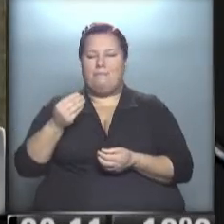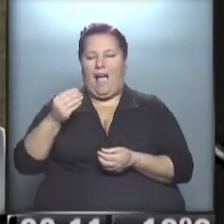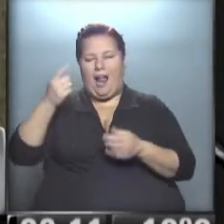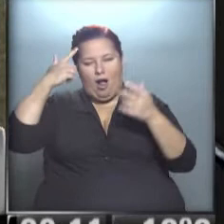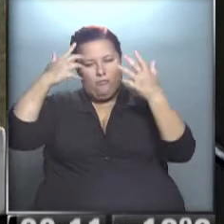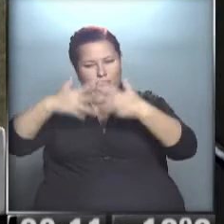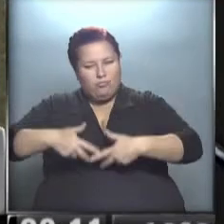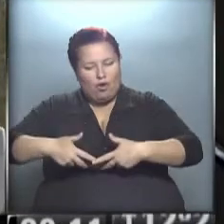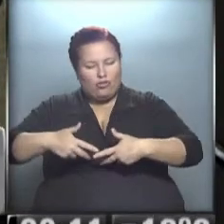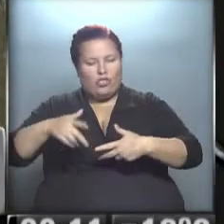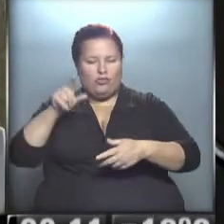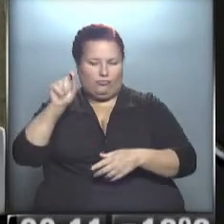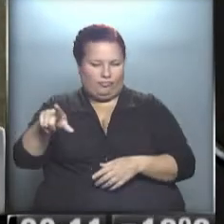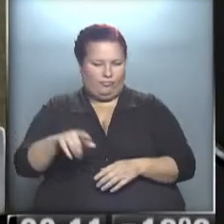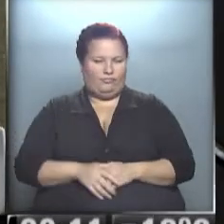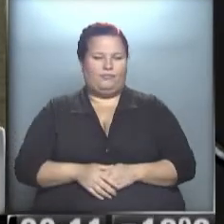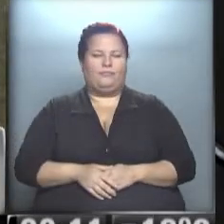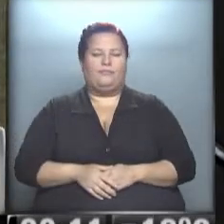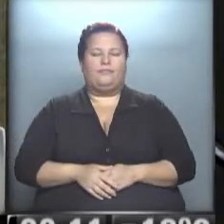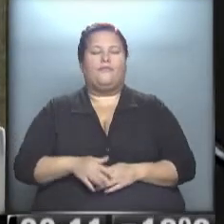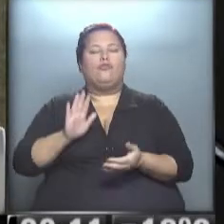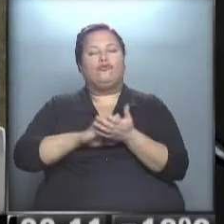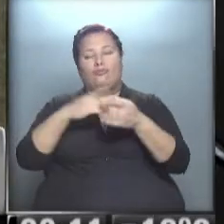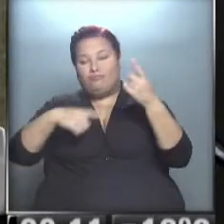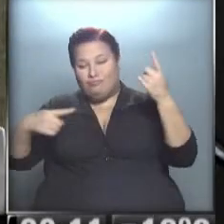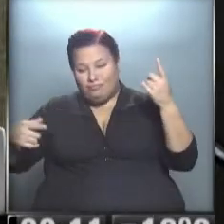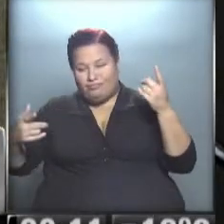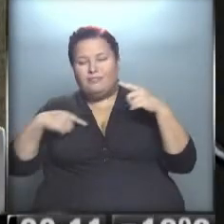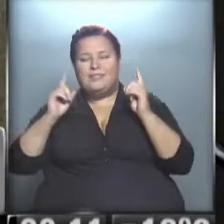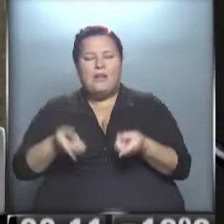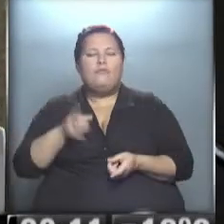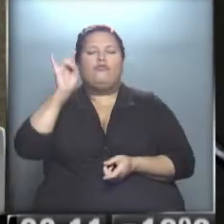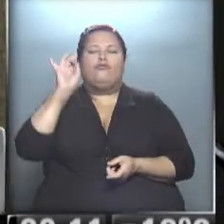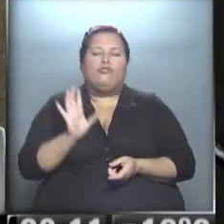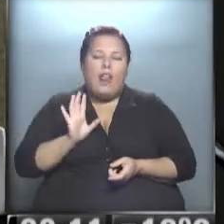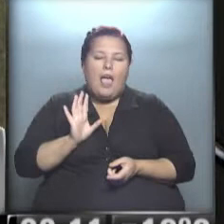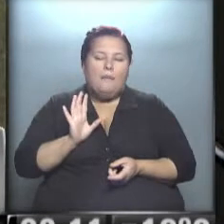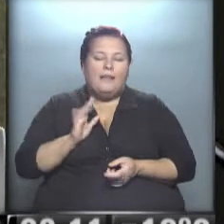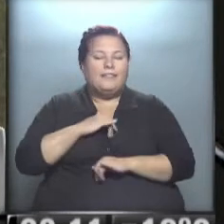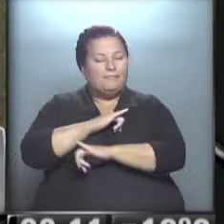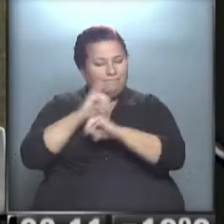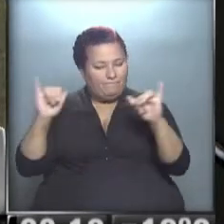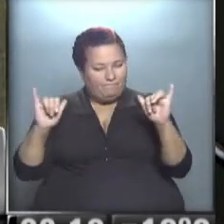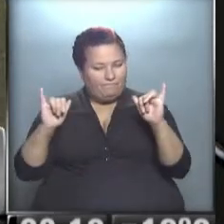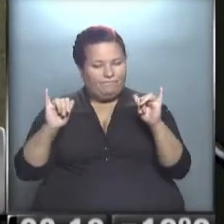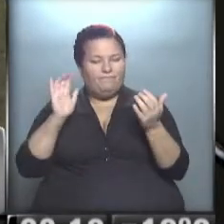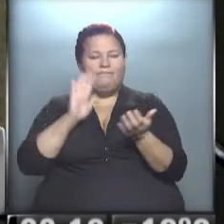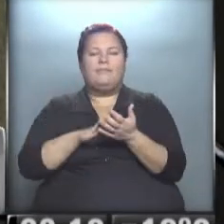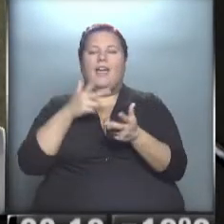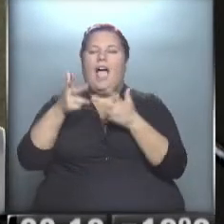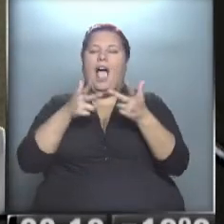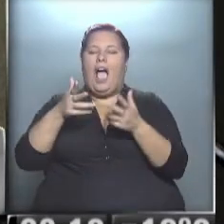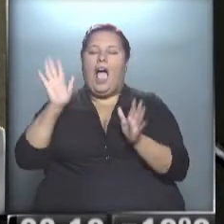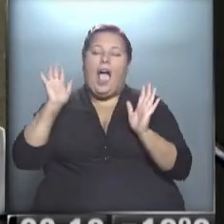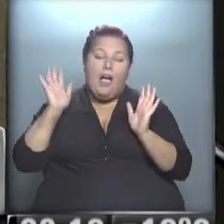proyectos correspondientes y por lo demás quería simplemente advertir respecto a lo que se habló